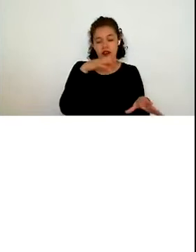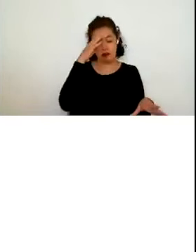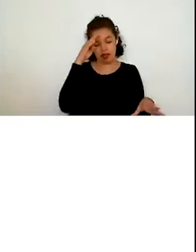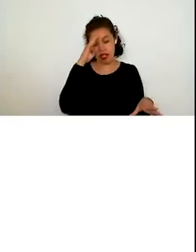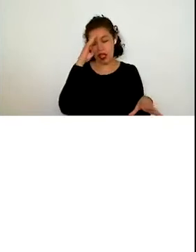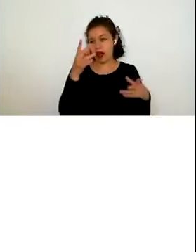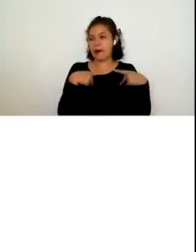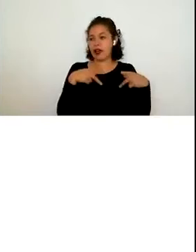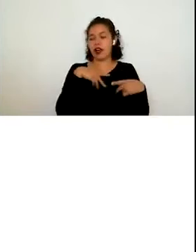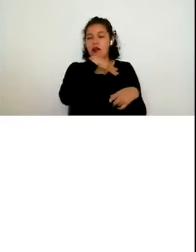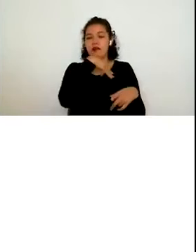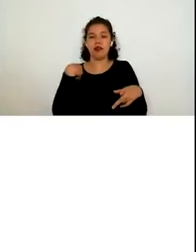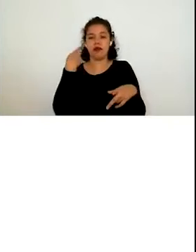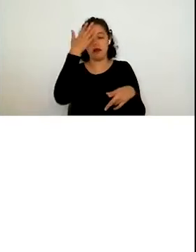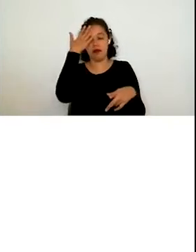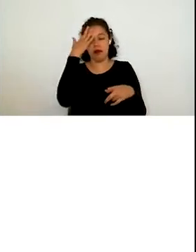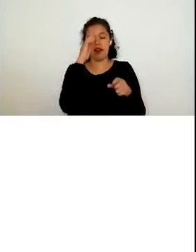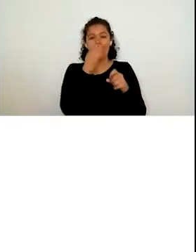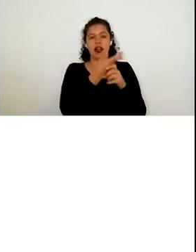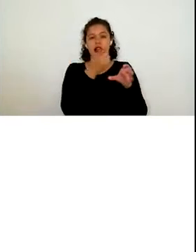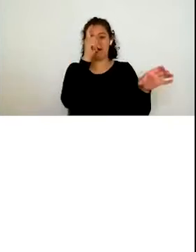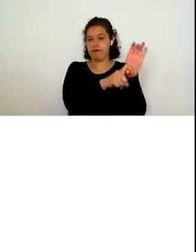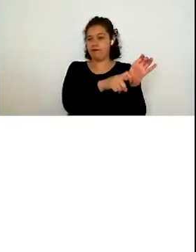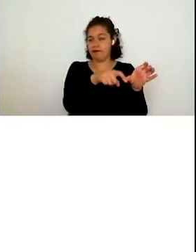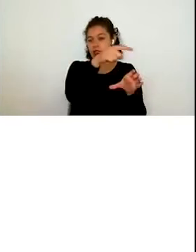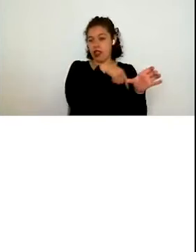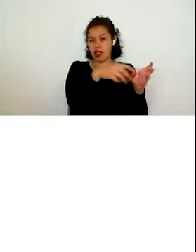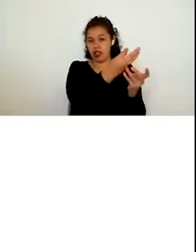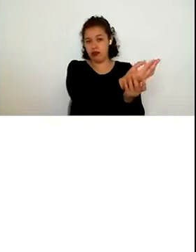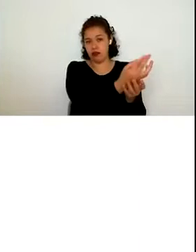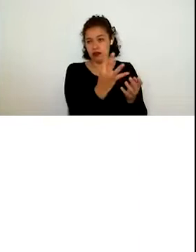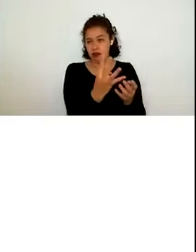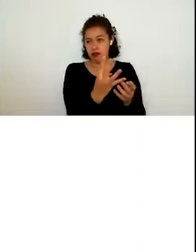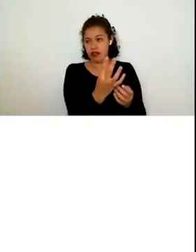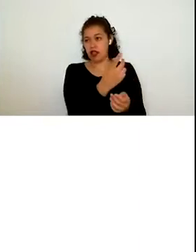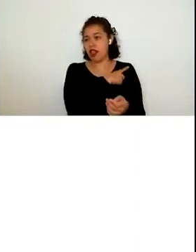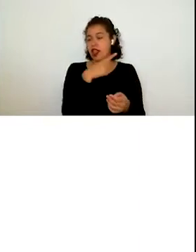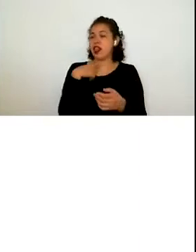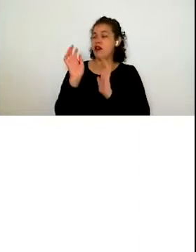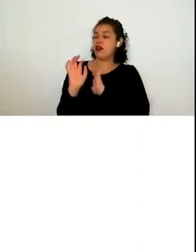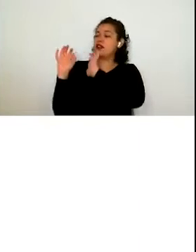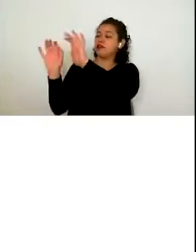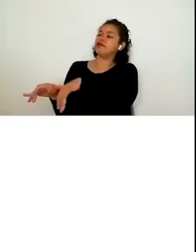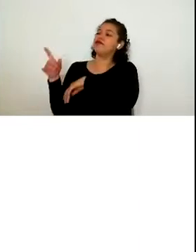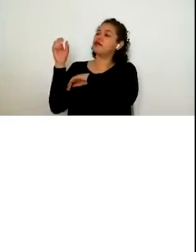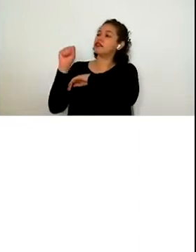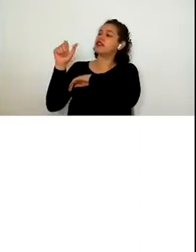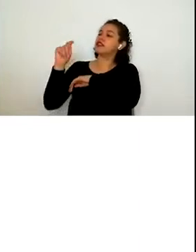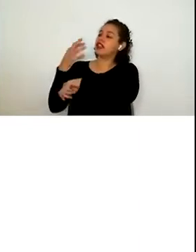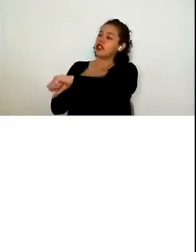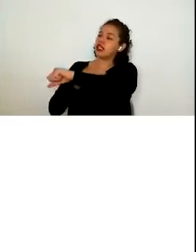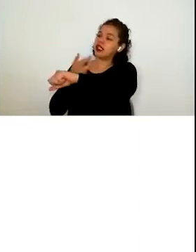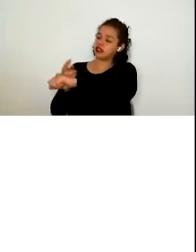personas que vayan a formar parte del patronato tienen que estar inscritos en el registro.